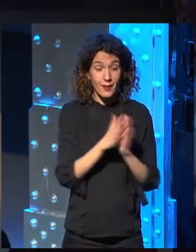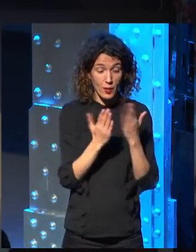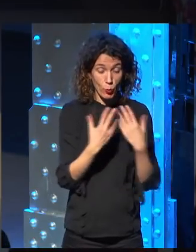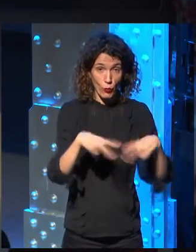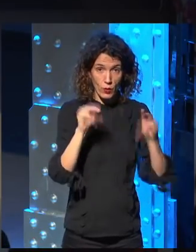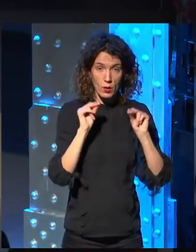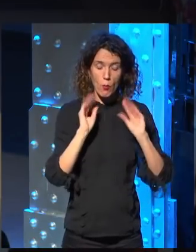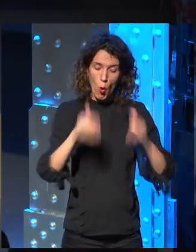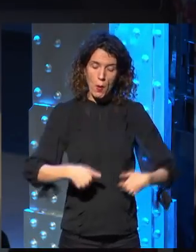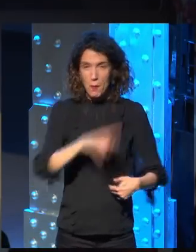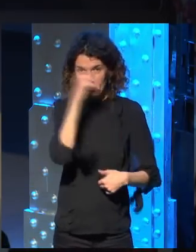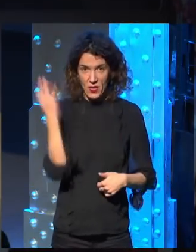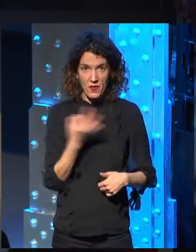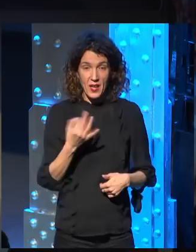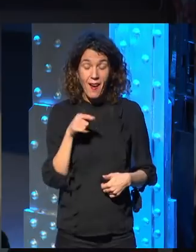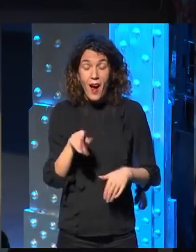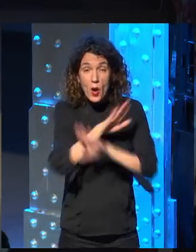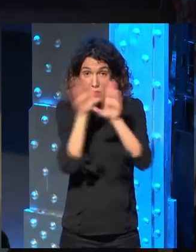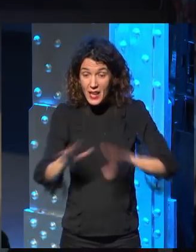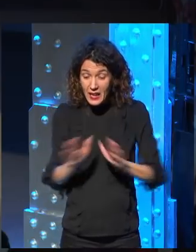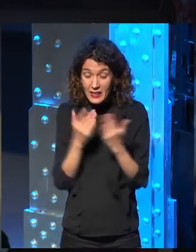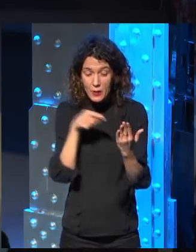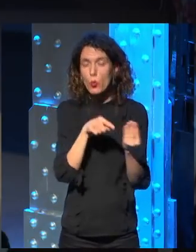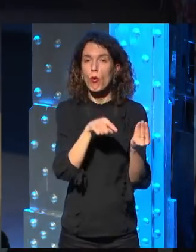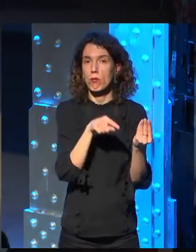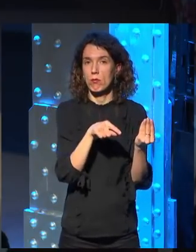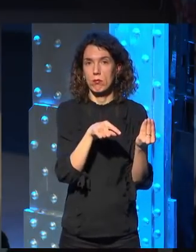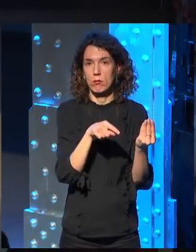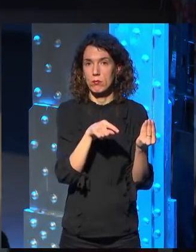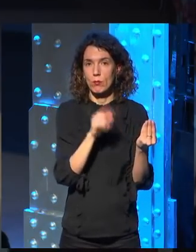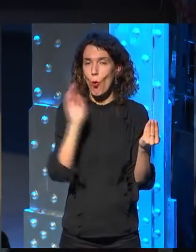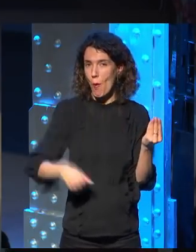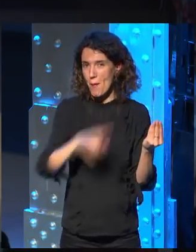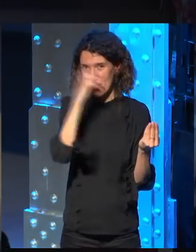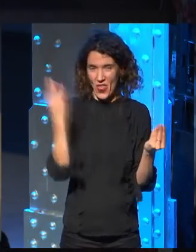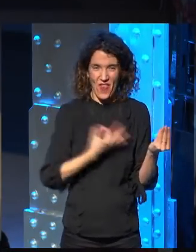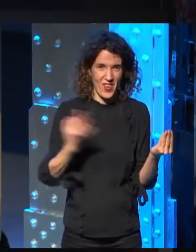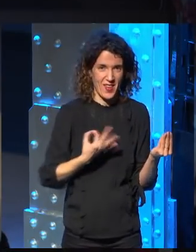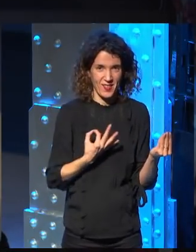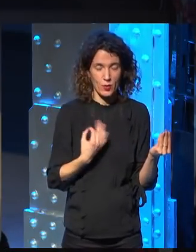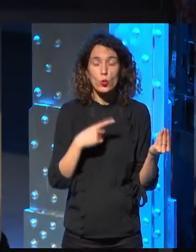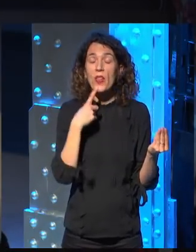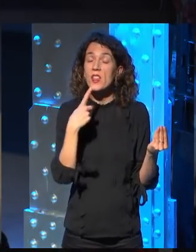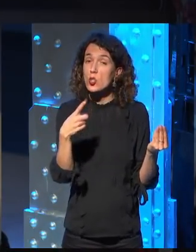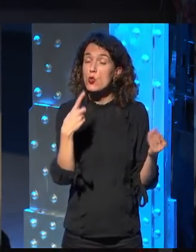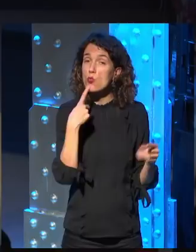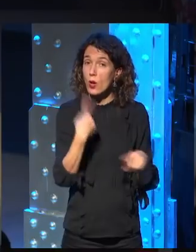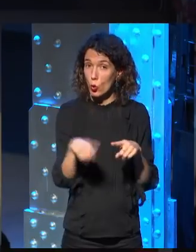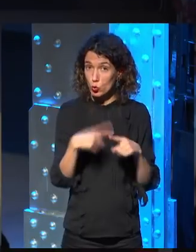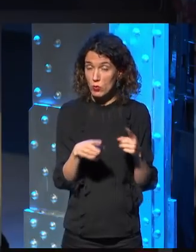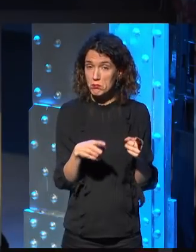libro tenía que volver a Madrid y que el final del libro tenía que ser el regreso a Madrid, ¿no? Pero tú has dicho una cosa